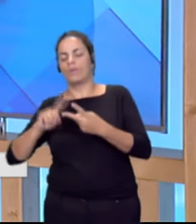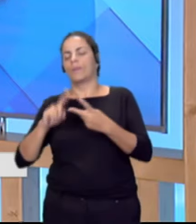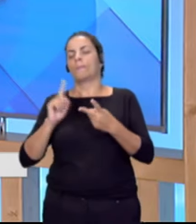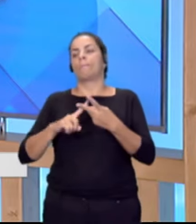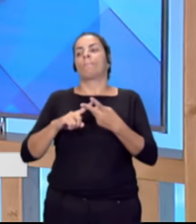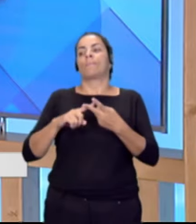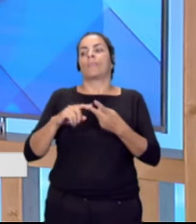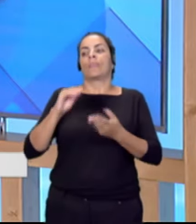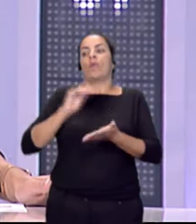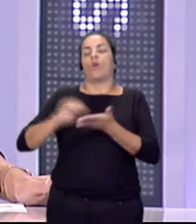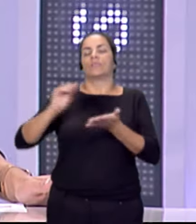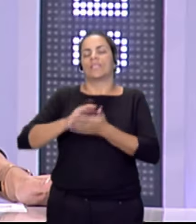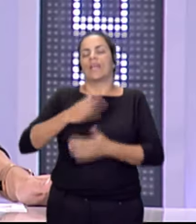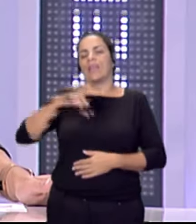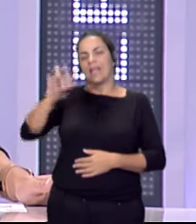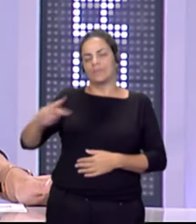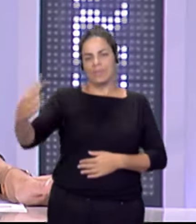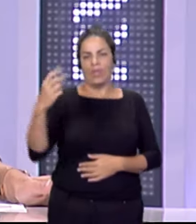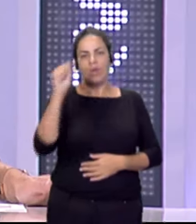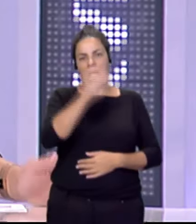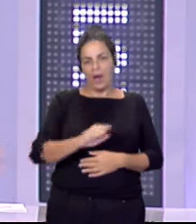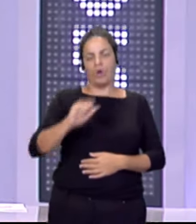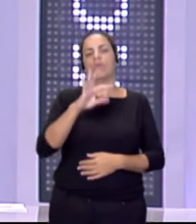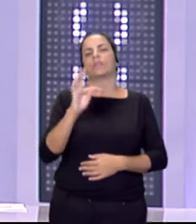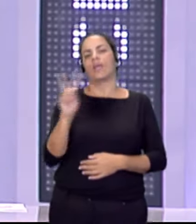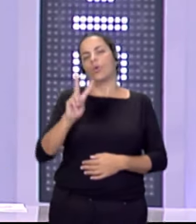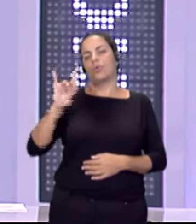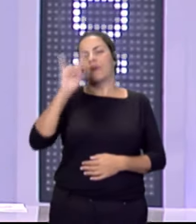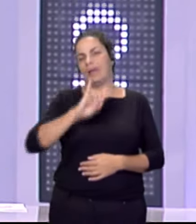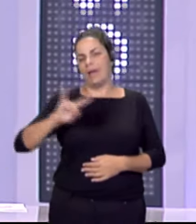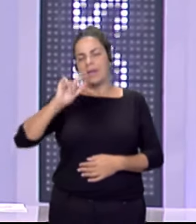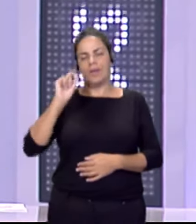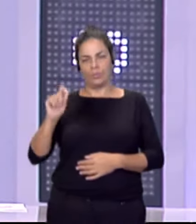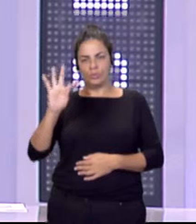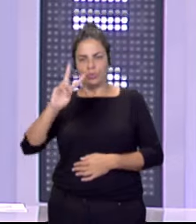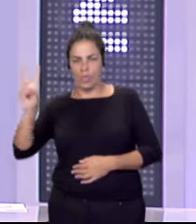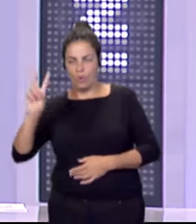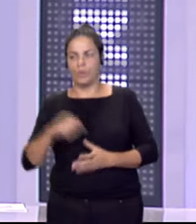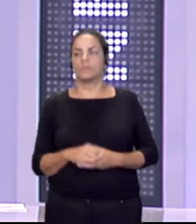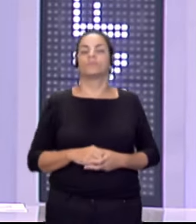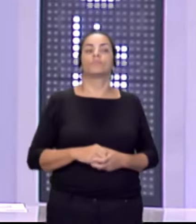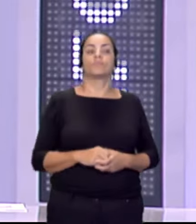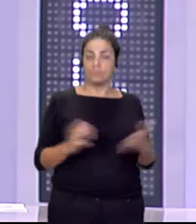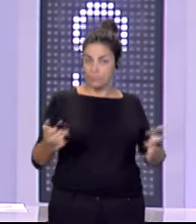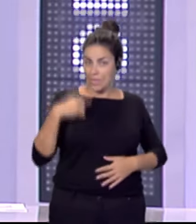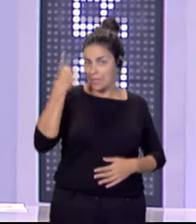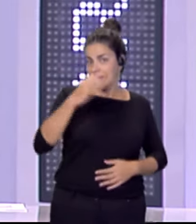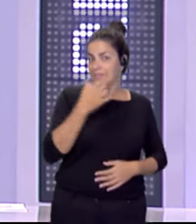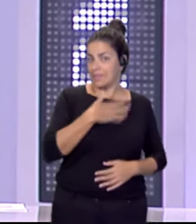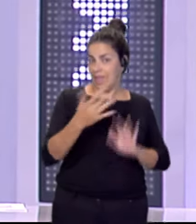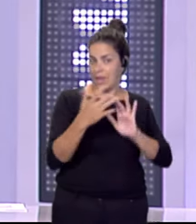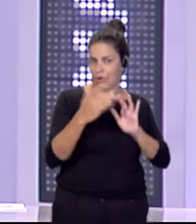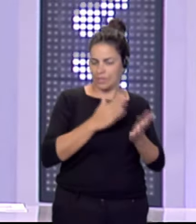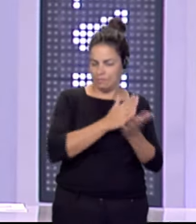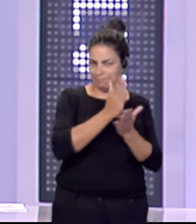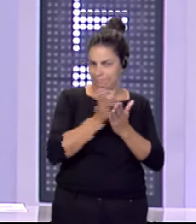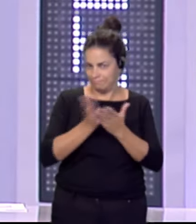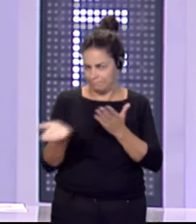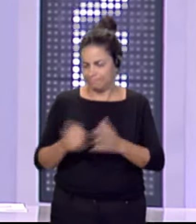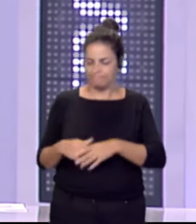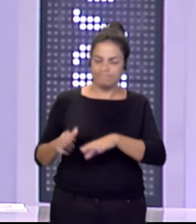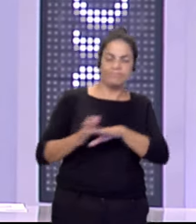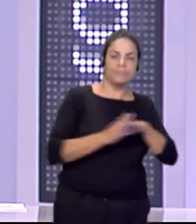oficinadelespectador@tvcanaria.tv. Bueno, ya saben, ahí tienen las vías para ponerse en contacto con nosotros. Con motivo del Día Mundial del Cáncer de